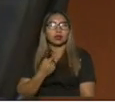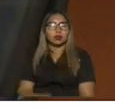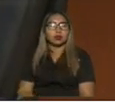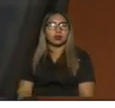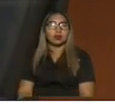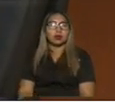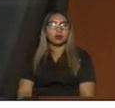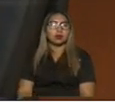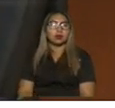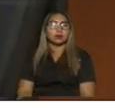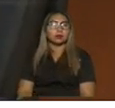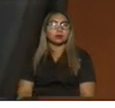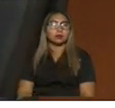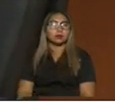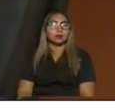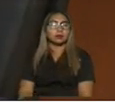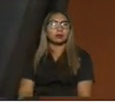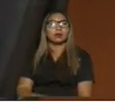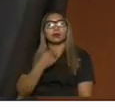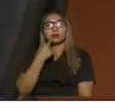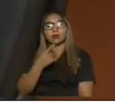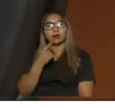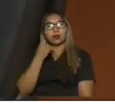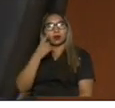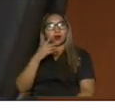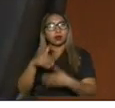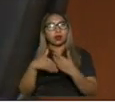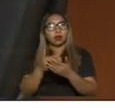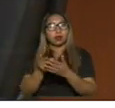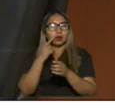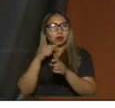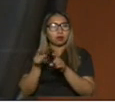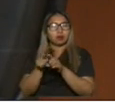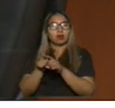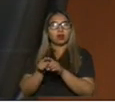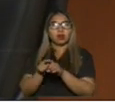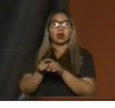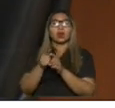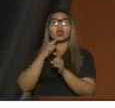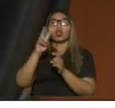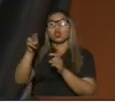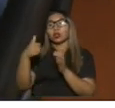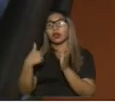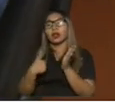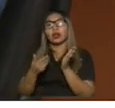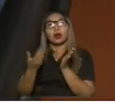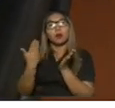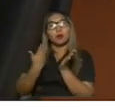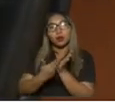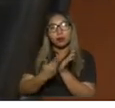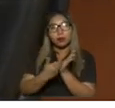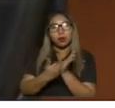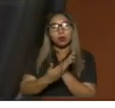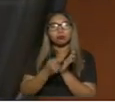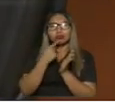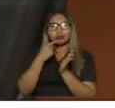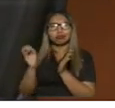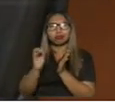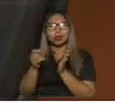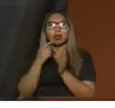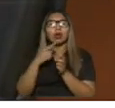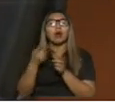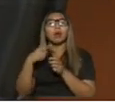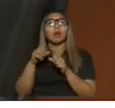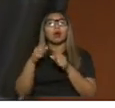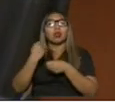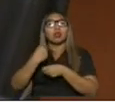Es lo mismo que un fiscal que no tiene los medios de prueba necesarios le dice mejor al acusado, vámonos mejor a un